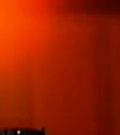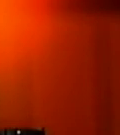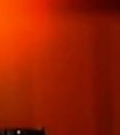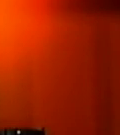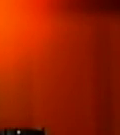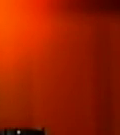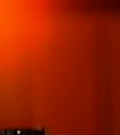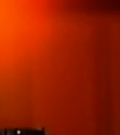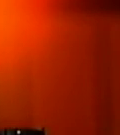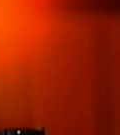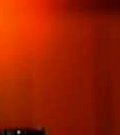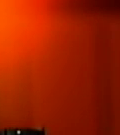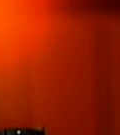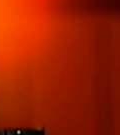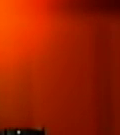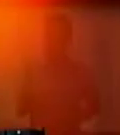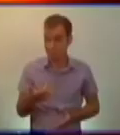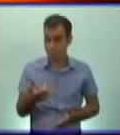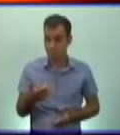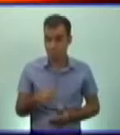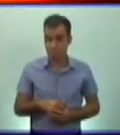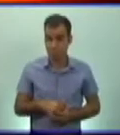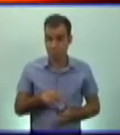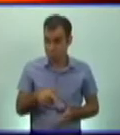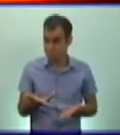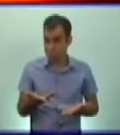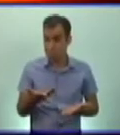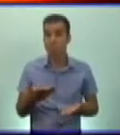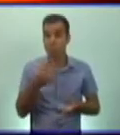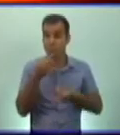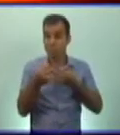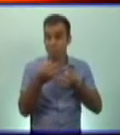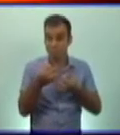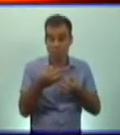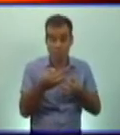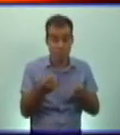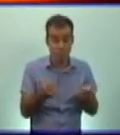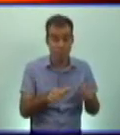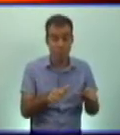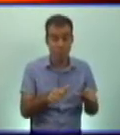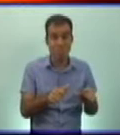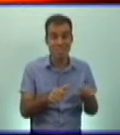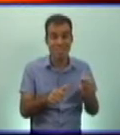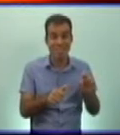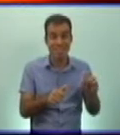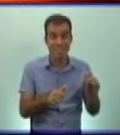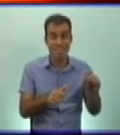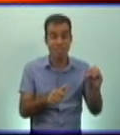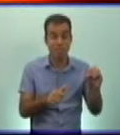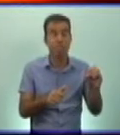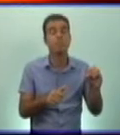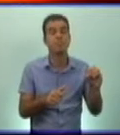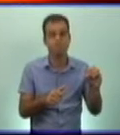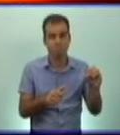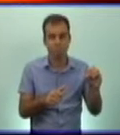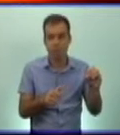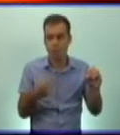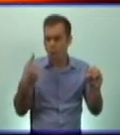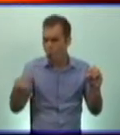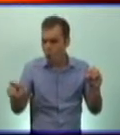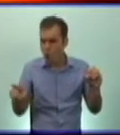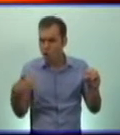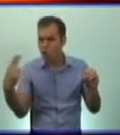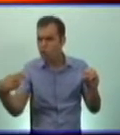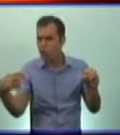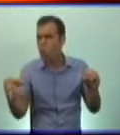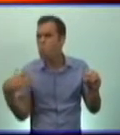Y en este caso hemos hablado de reacciones exotérmicas, ¿verdad? Pero ¿cuál es la otra clasificación de las reacciones